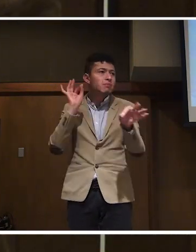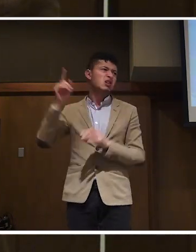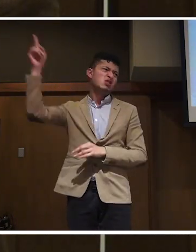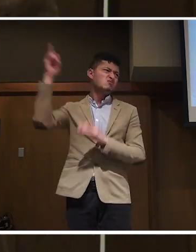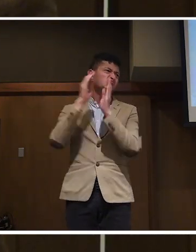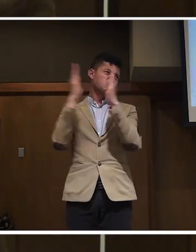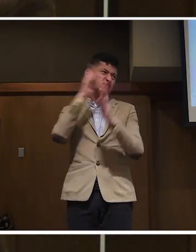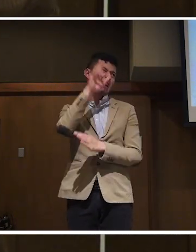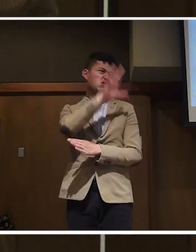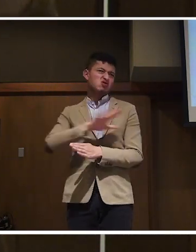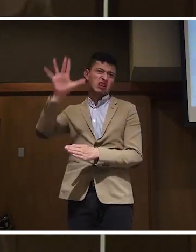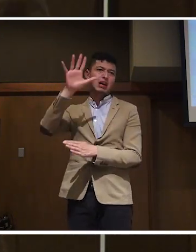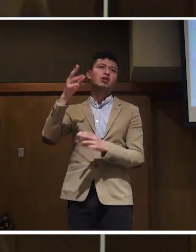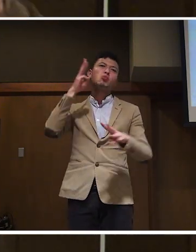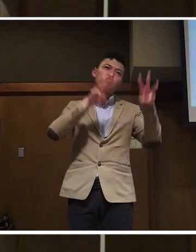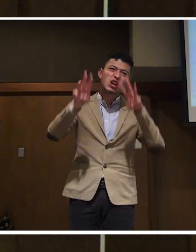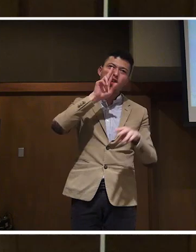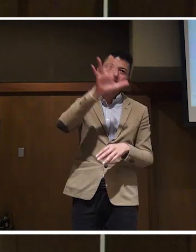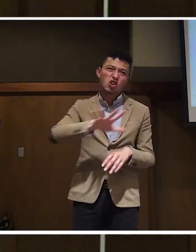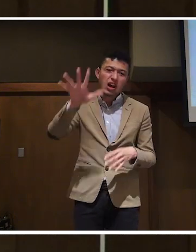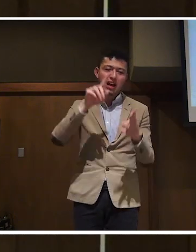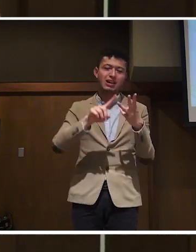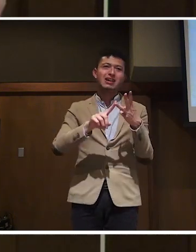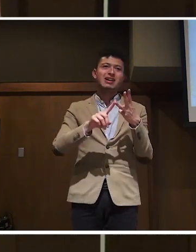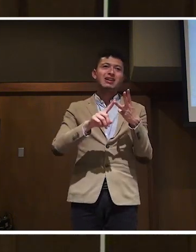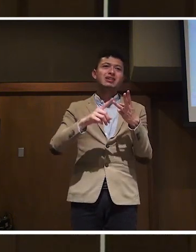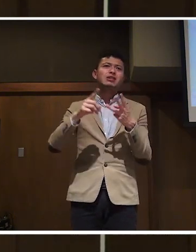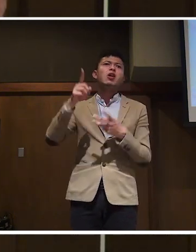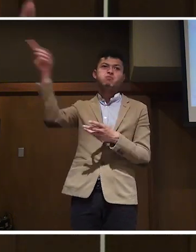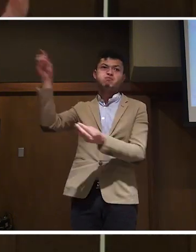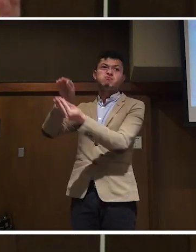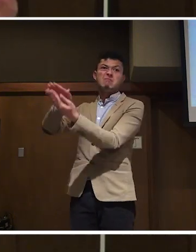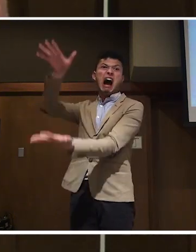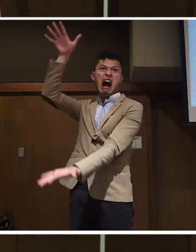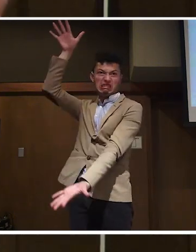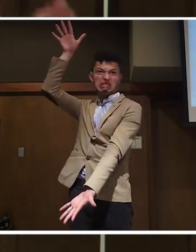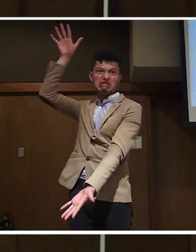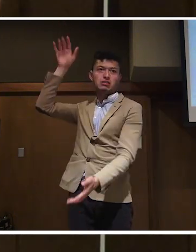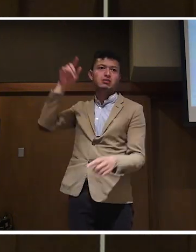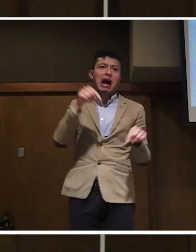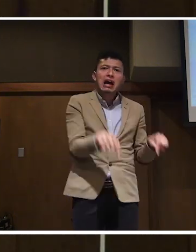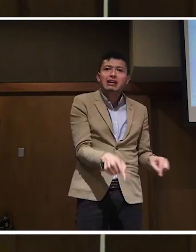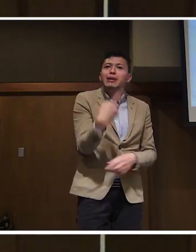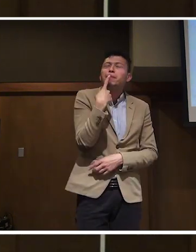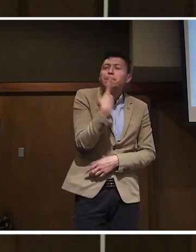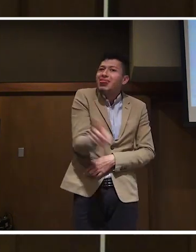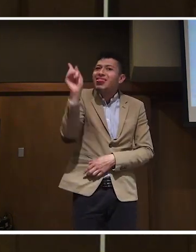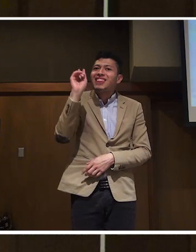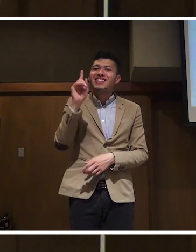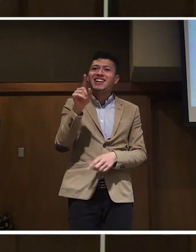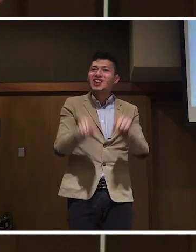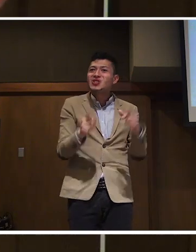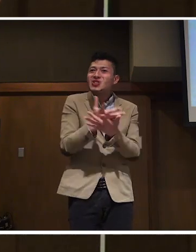tiene el Museo Nacional o la Biblioteca Nacional, pero a veces muy inesperadas. Es de lo raro que no se podía conseguir o